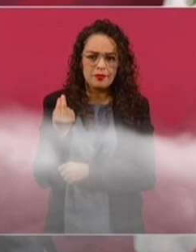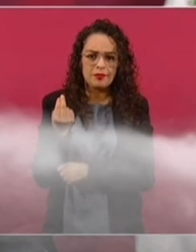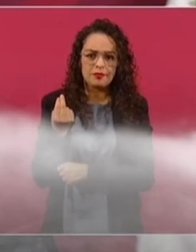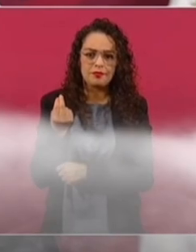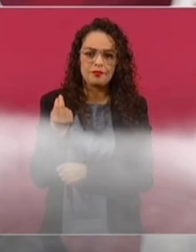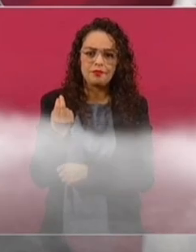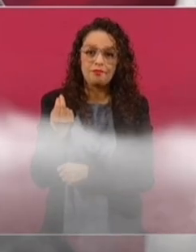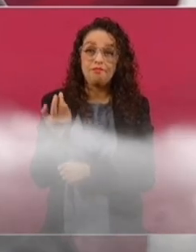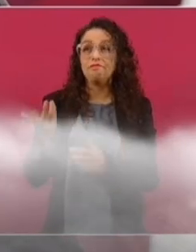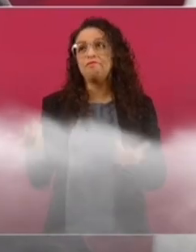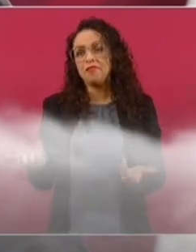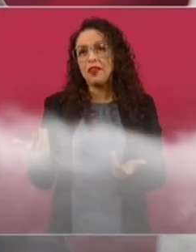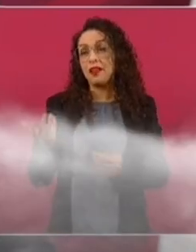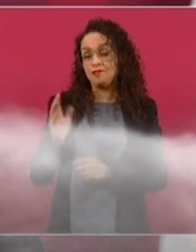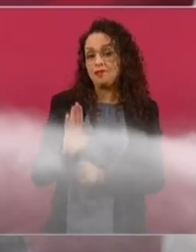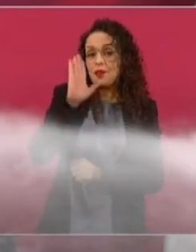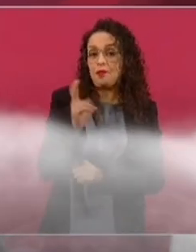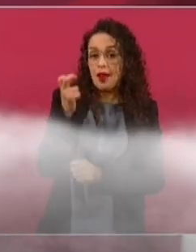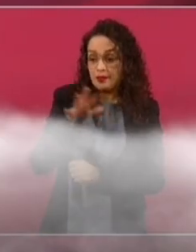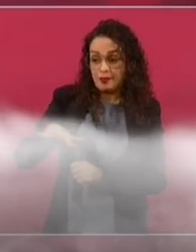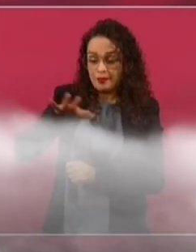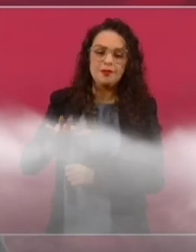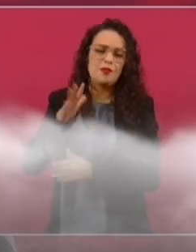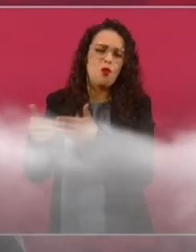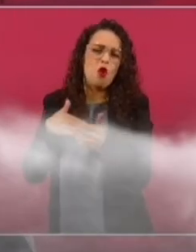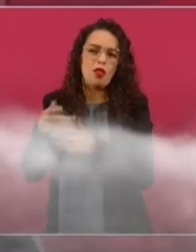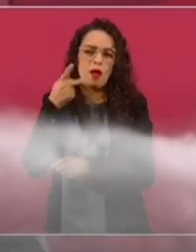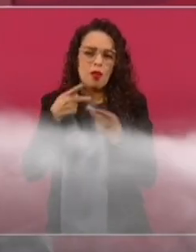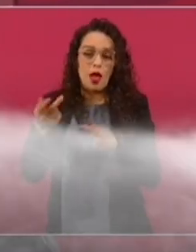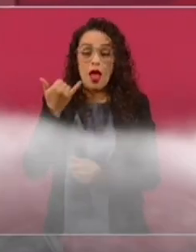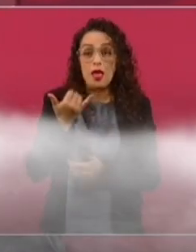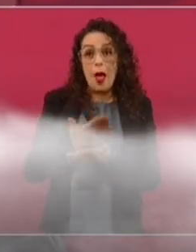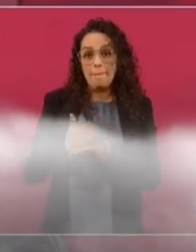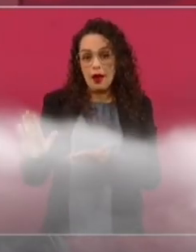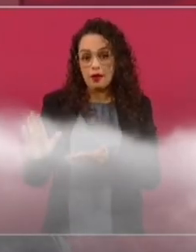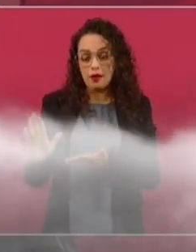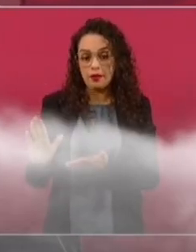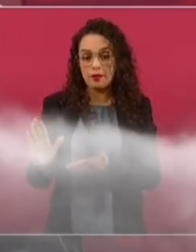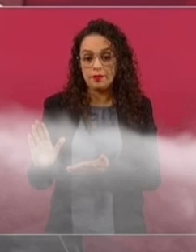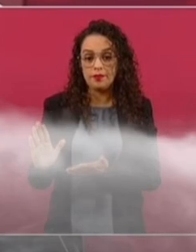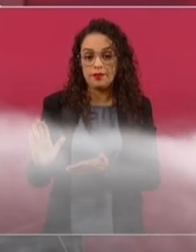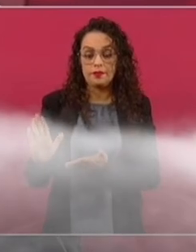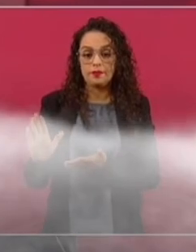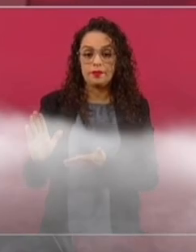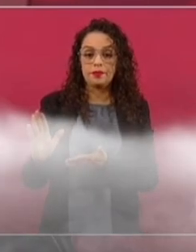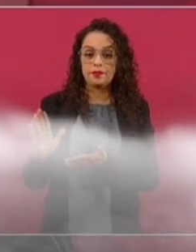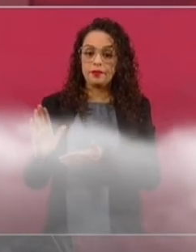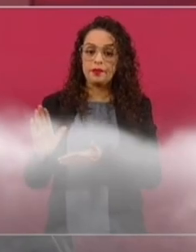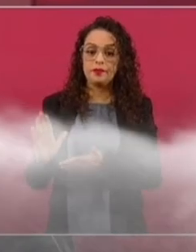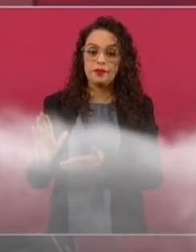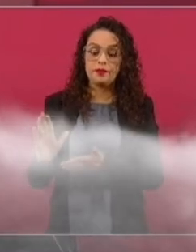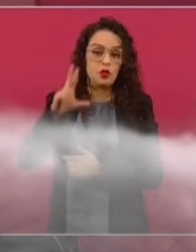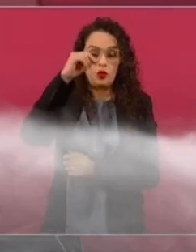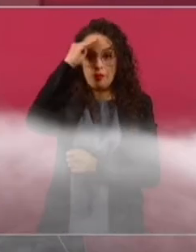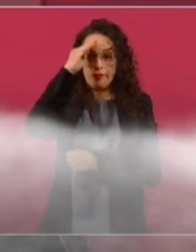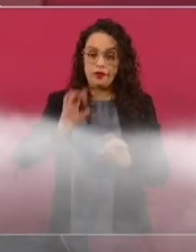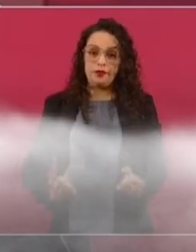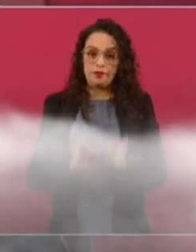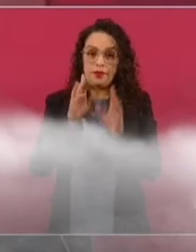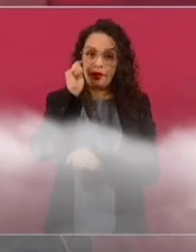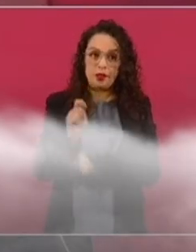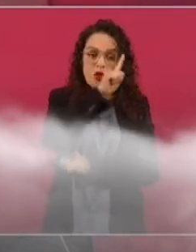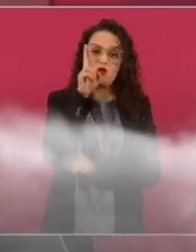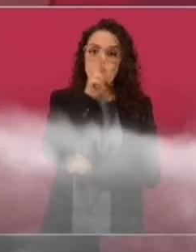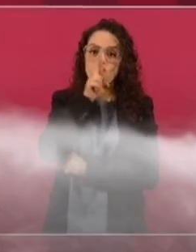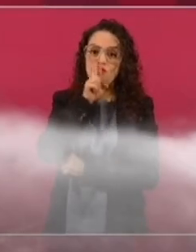como la moda. Además, no se contaba con lo de la intervención o invasión de